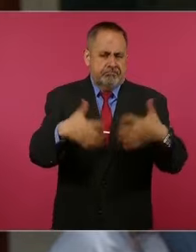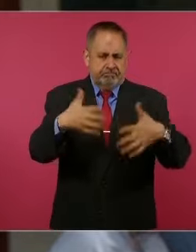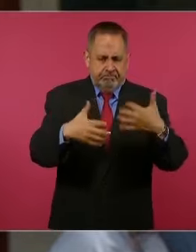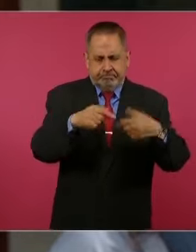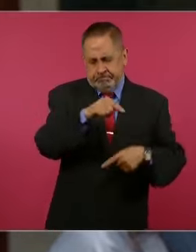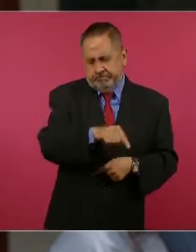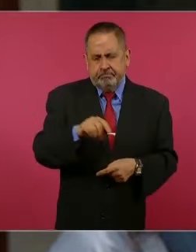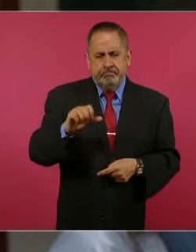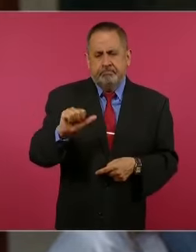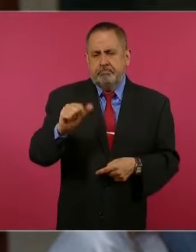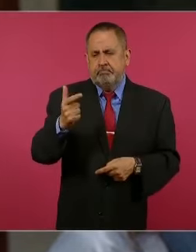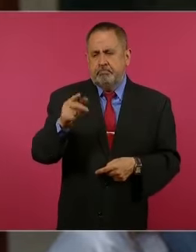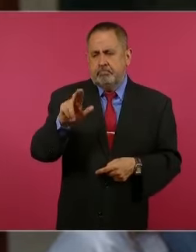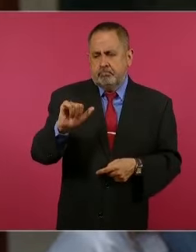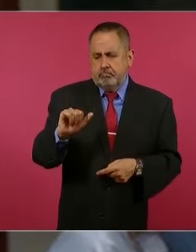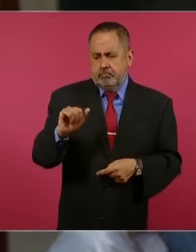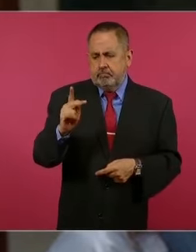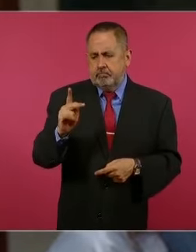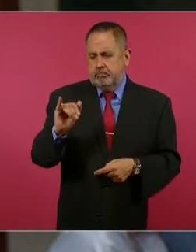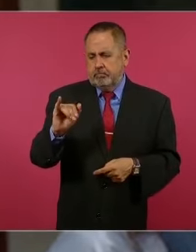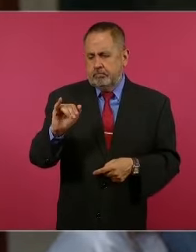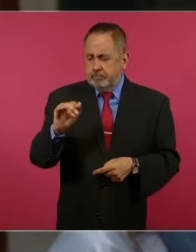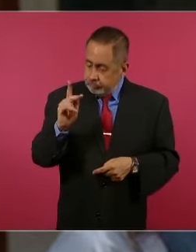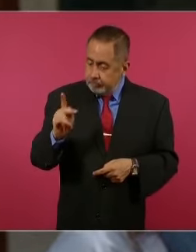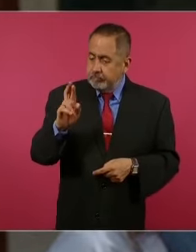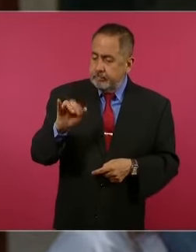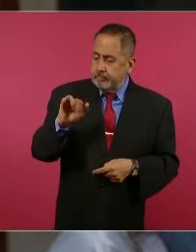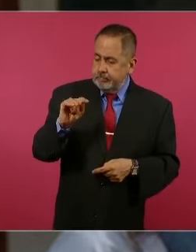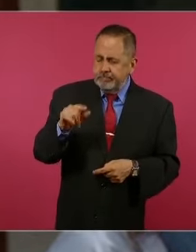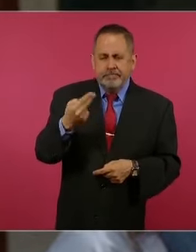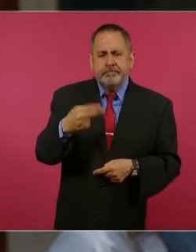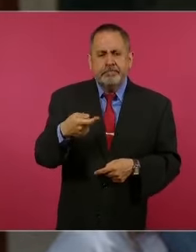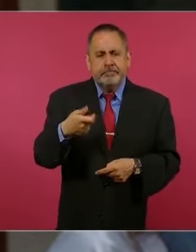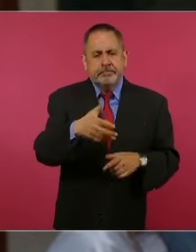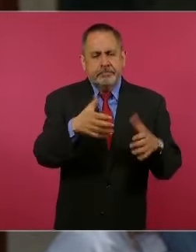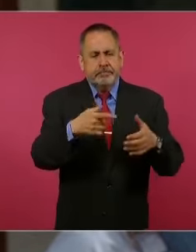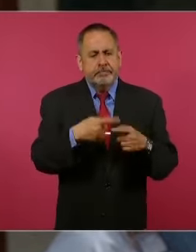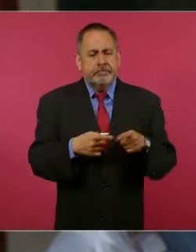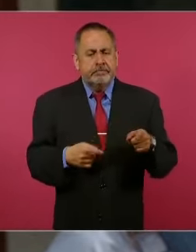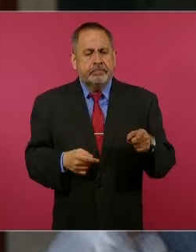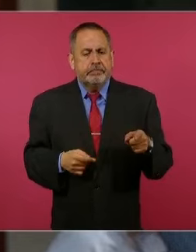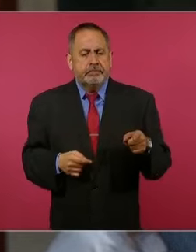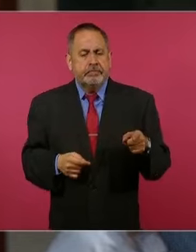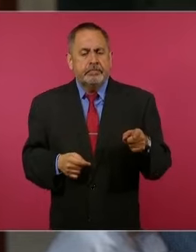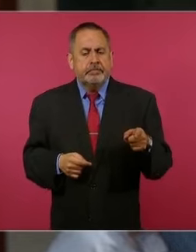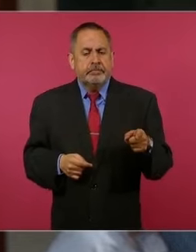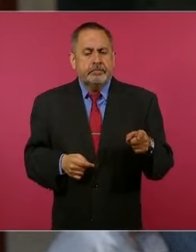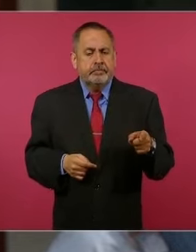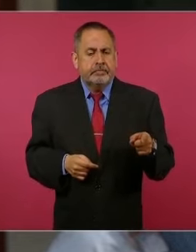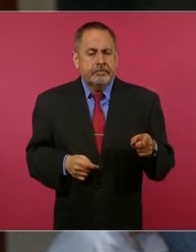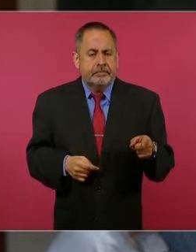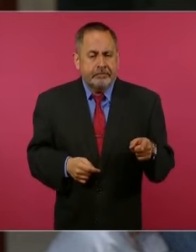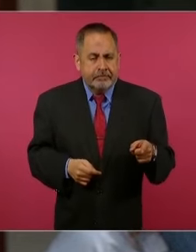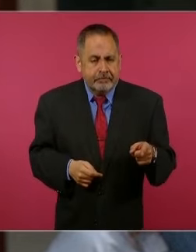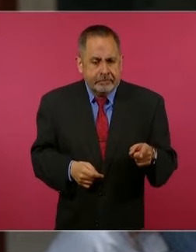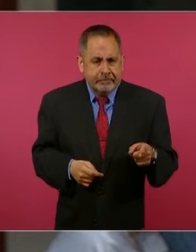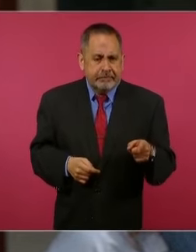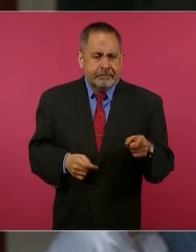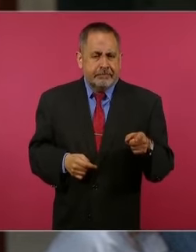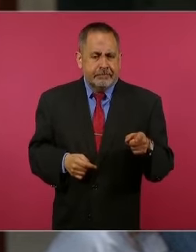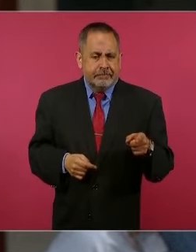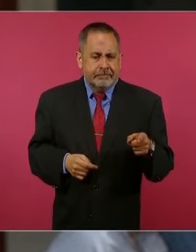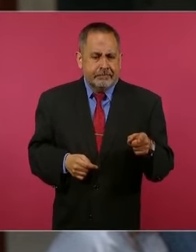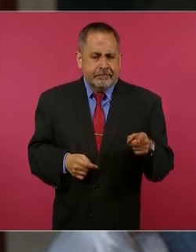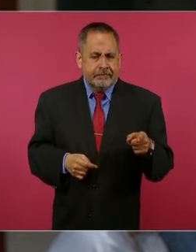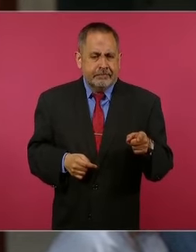Aguaprieta ahorita le voy a decir eh Cómo se llamaba la Cómo se llama la empresa Eh bueno en particular eh